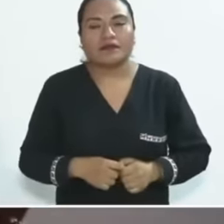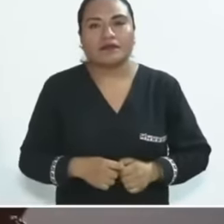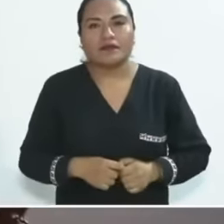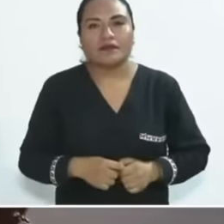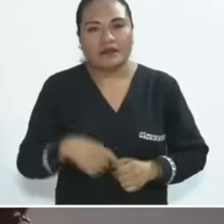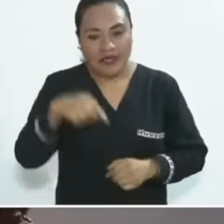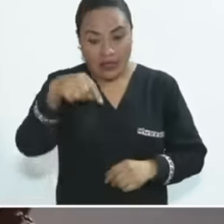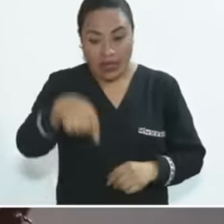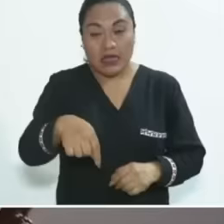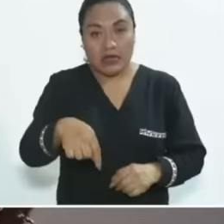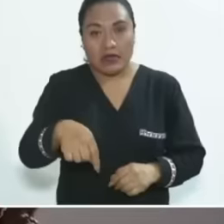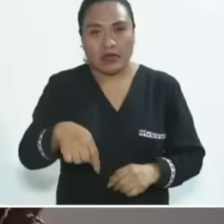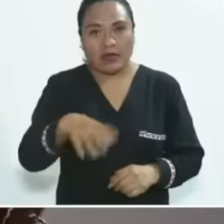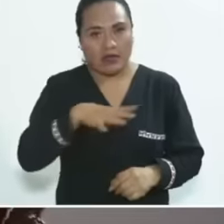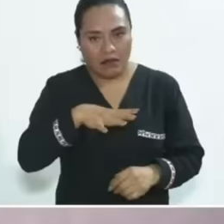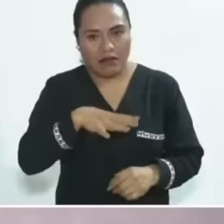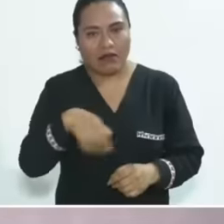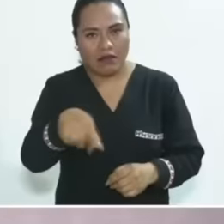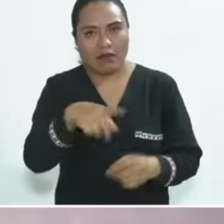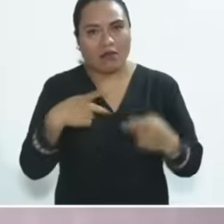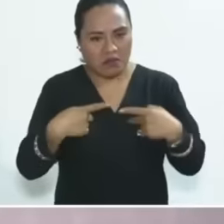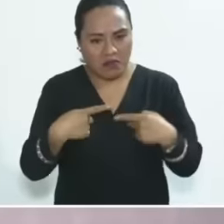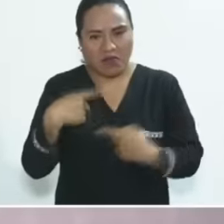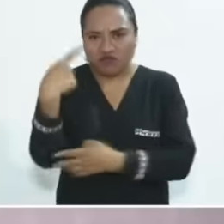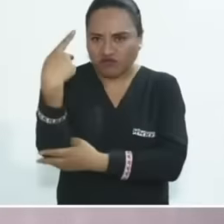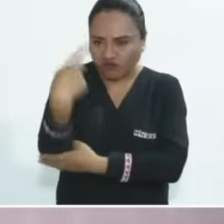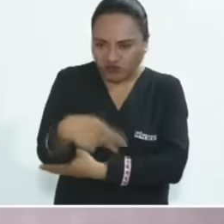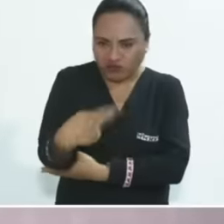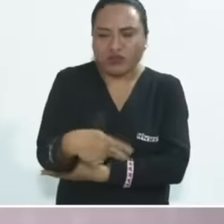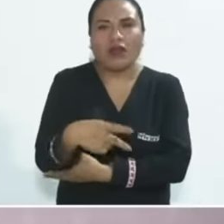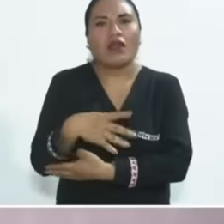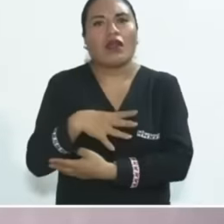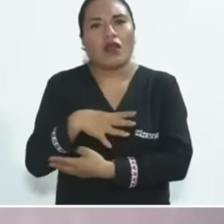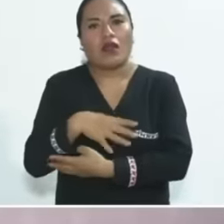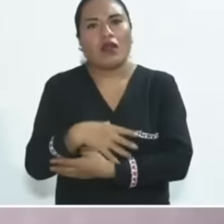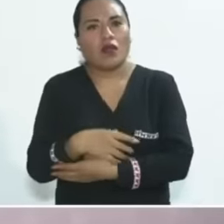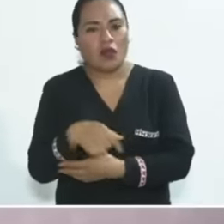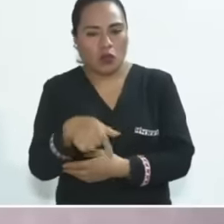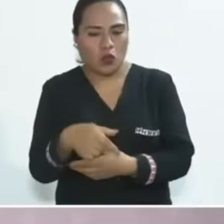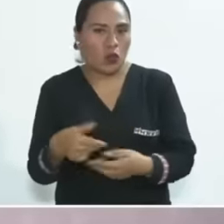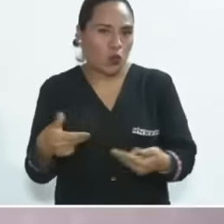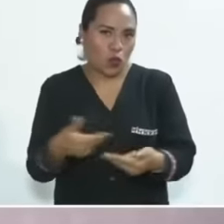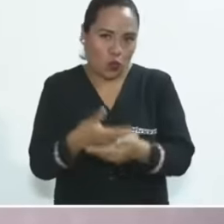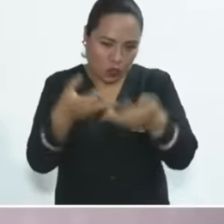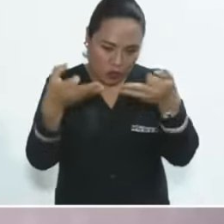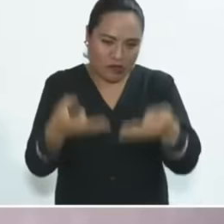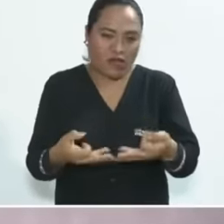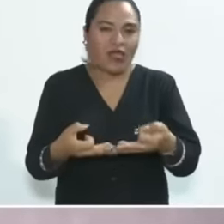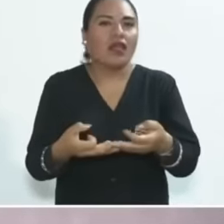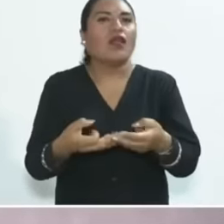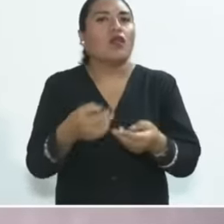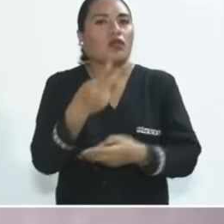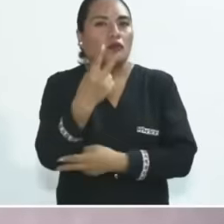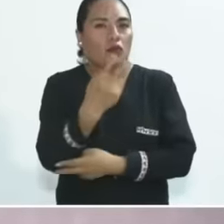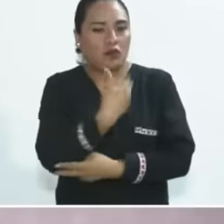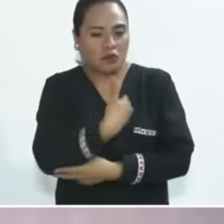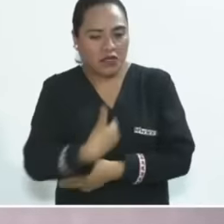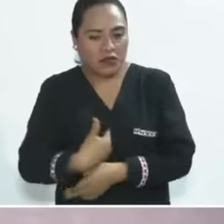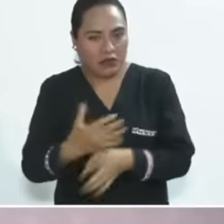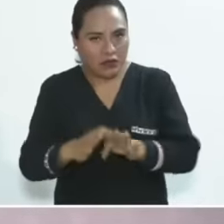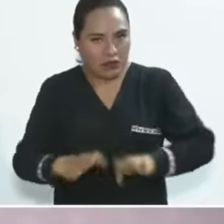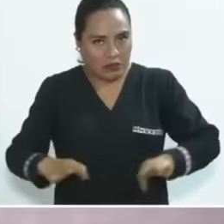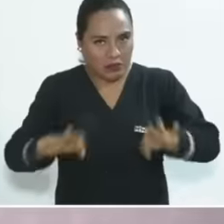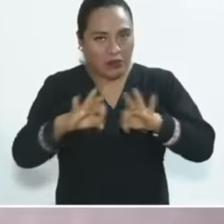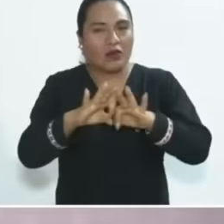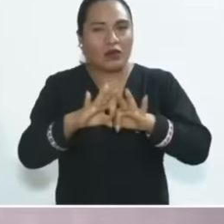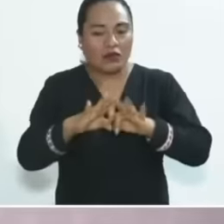de aquí son originarios dos presidentes importantes.